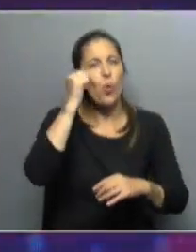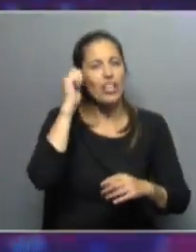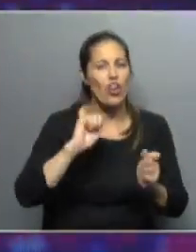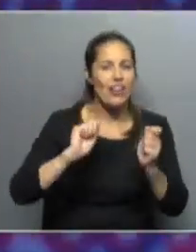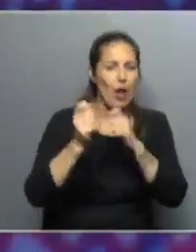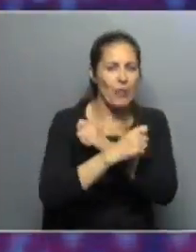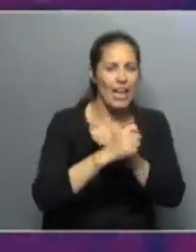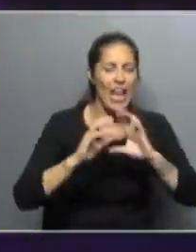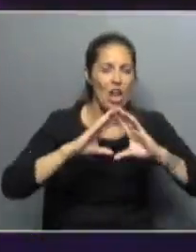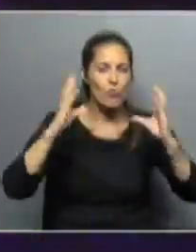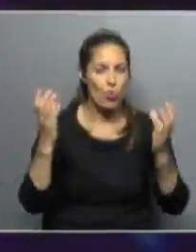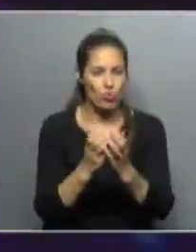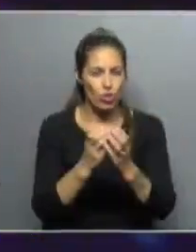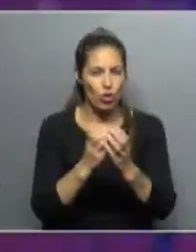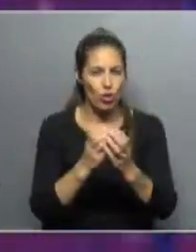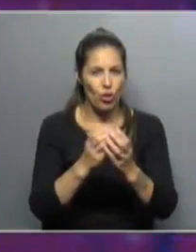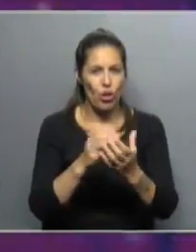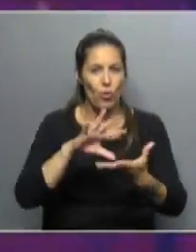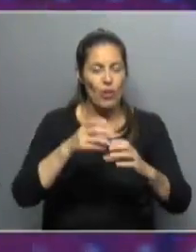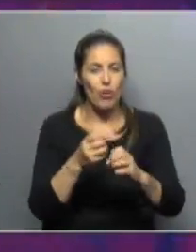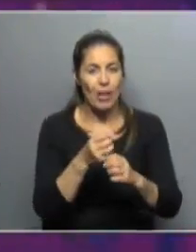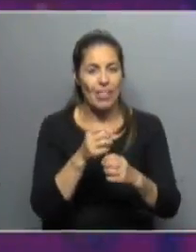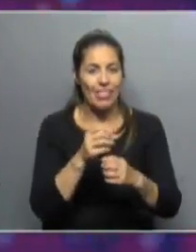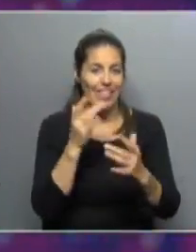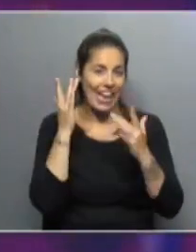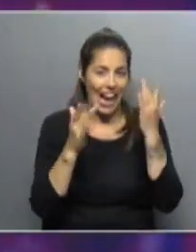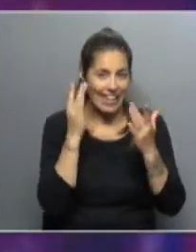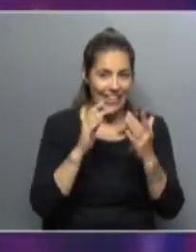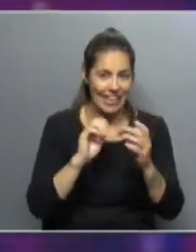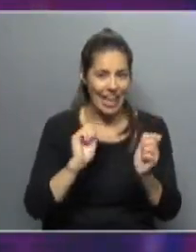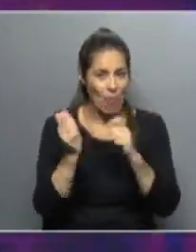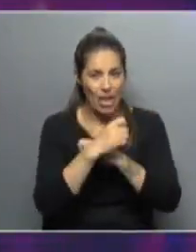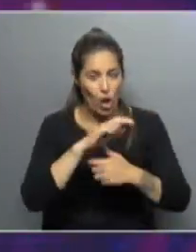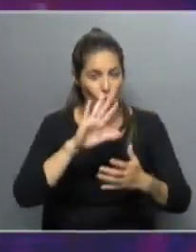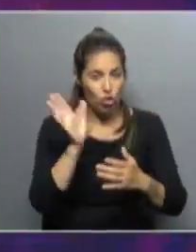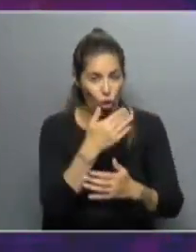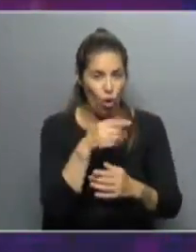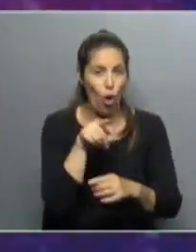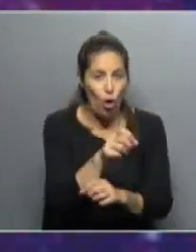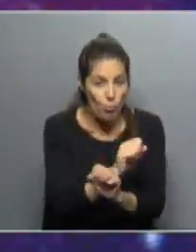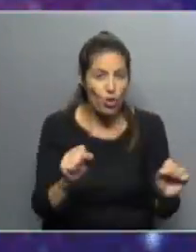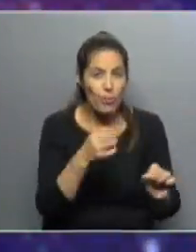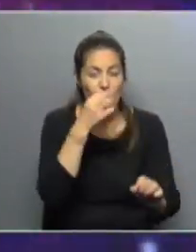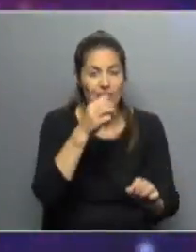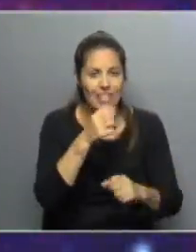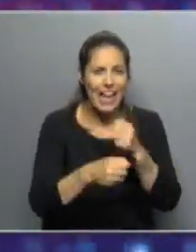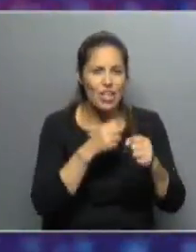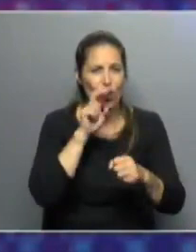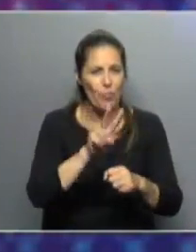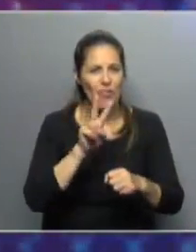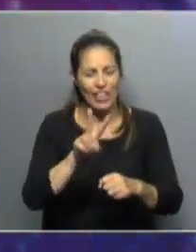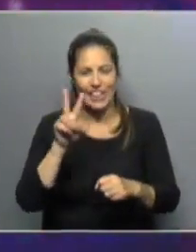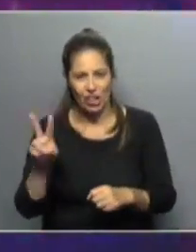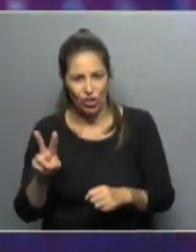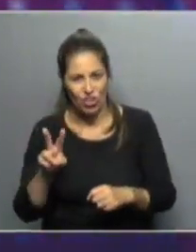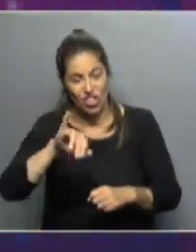a través del arte, de muchos, ¿no? Sí. Cambiar el mundo con mayúscula, cambiarlo todo de pe a pa. Hoy podríamos decir 2022, iba a decir 2021,